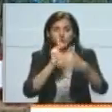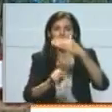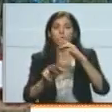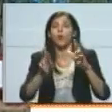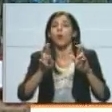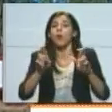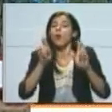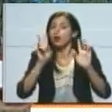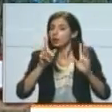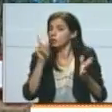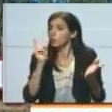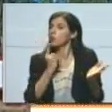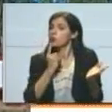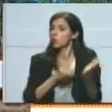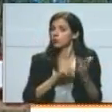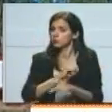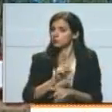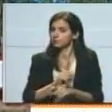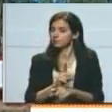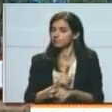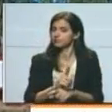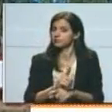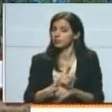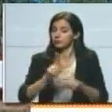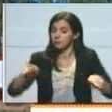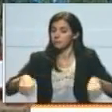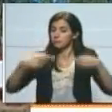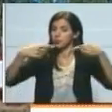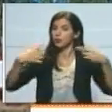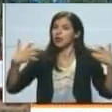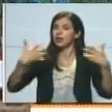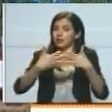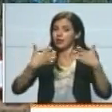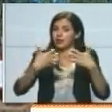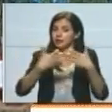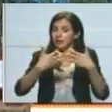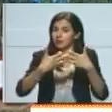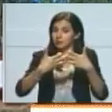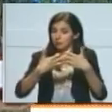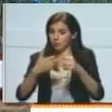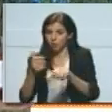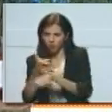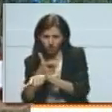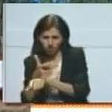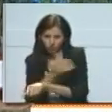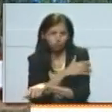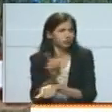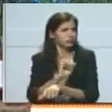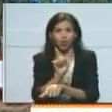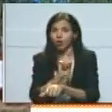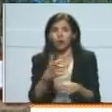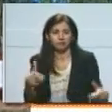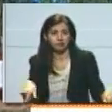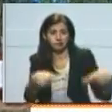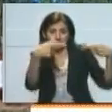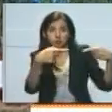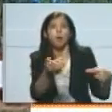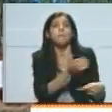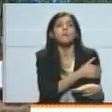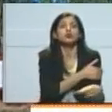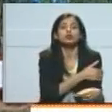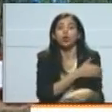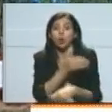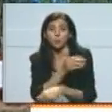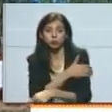cumpla. Pero lo que viene es una guerra entre bandas, entre ellos. Ya ayer lo vimos en Lecherías. Hace